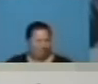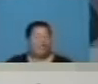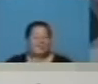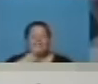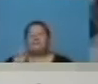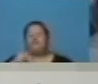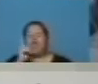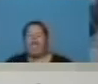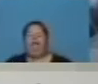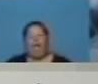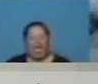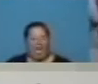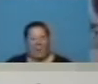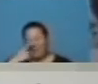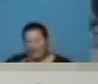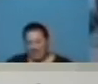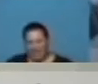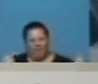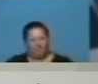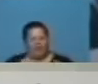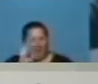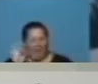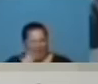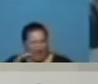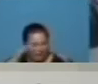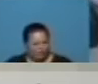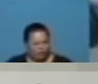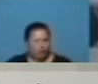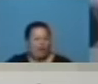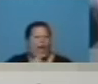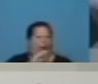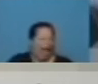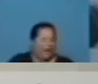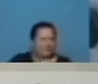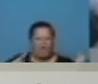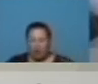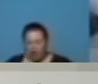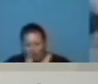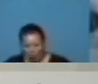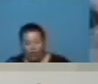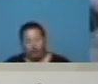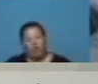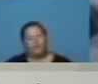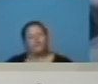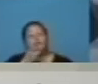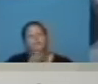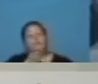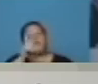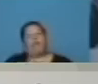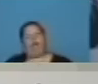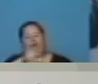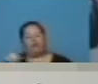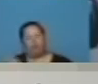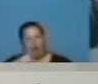se fuera haciendo un escrutinio definitivo, que no tuviera que ver con lo que realmente se tenían las actas por parte de cada uno de ellos, e ir pidiendo la nulidad de cada